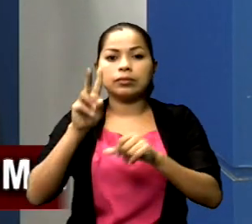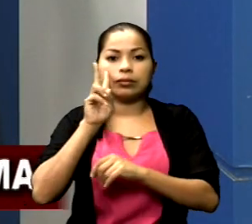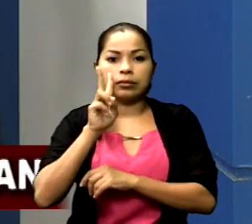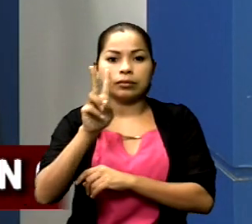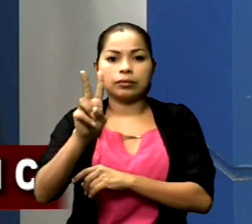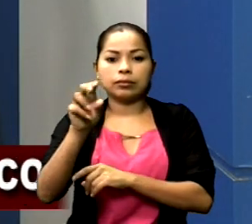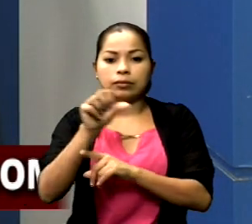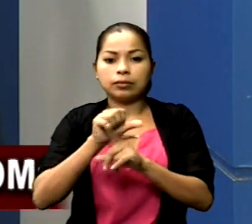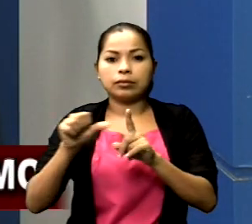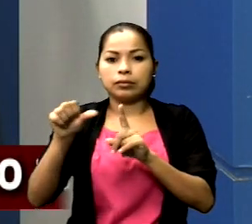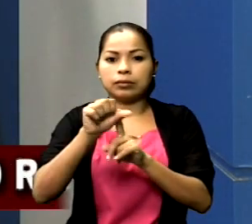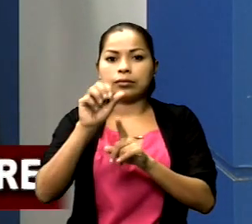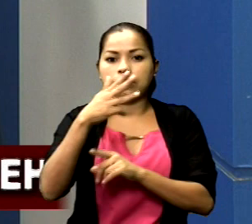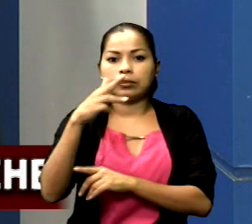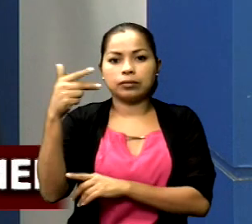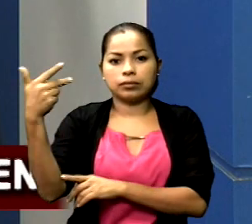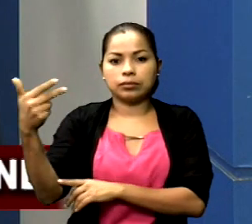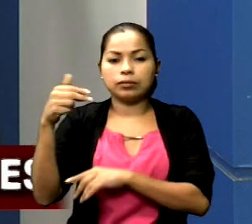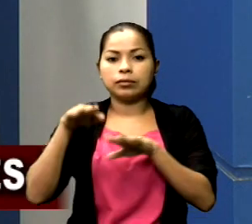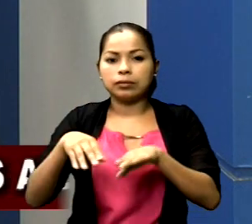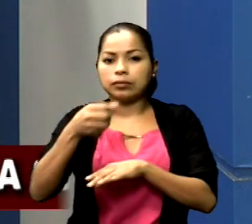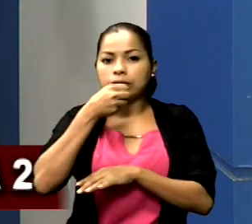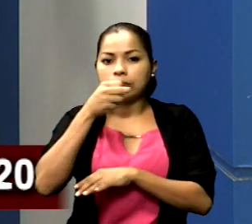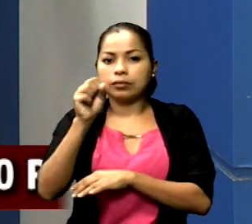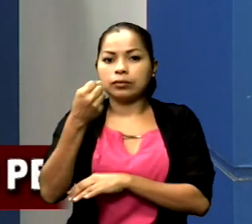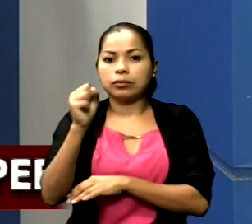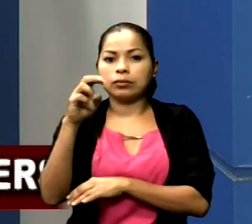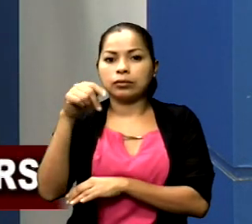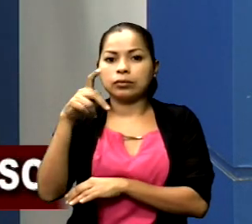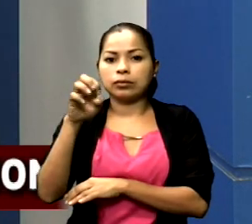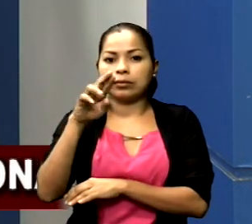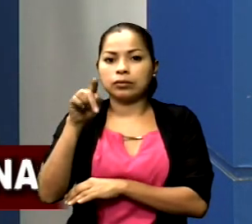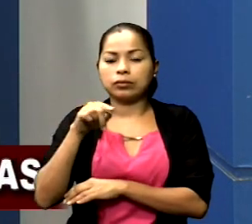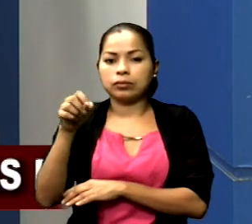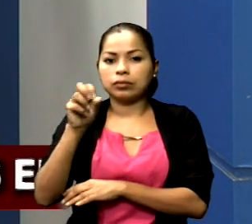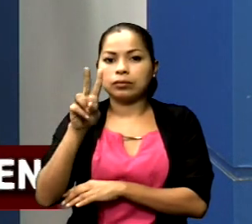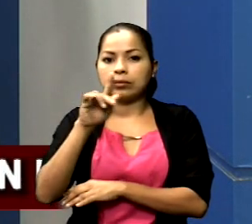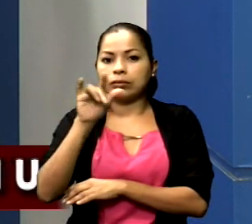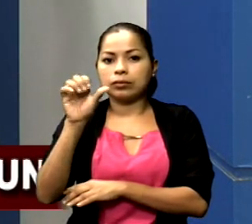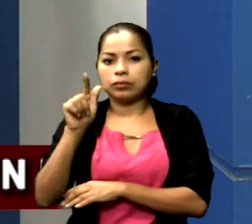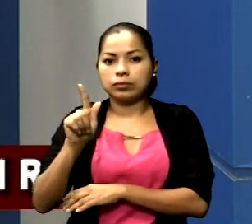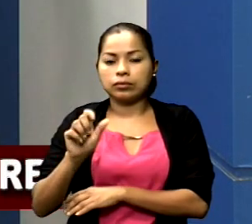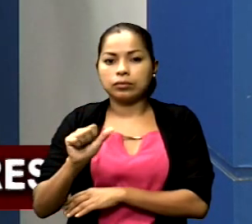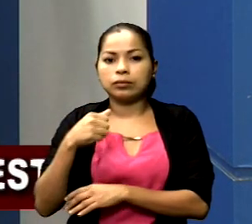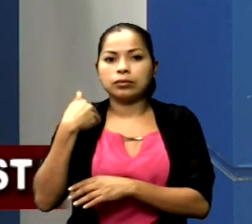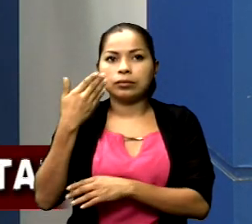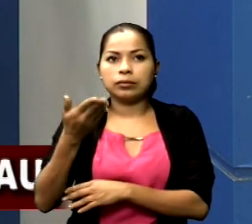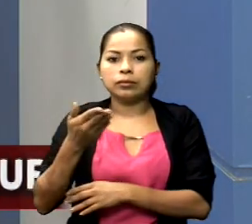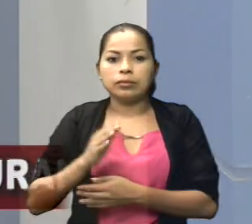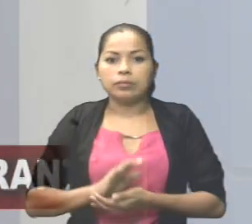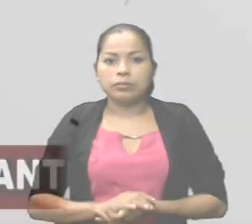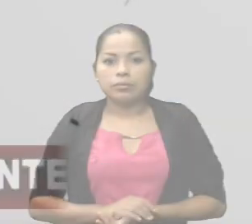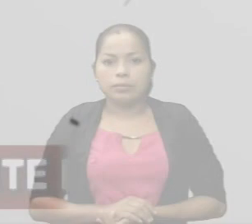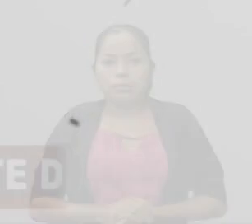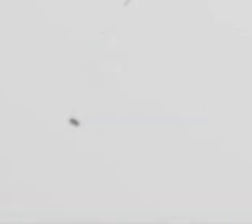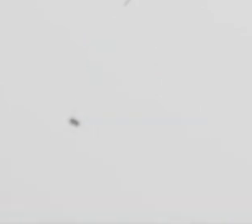el canal parlamentario. Estuvo con ustedes Susana Pérez Villalta. Hasta la próxima.